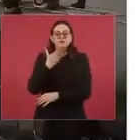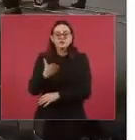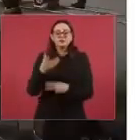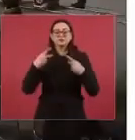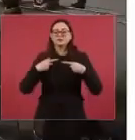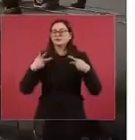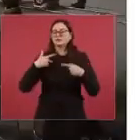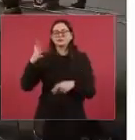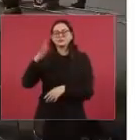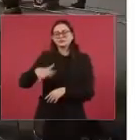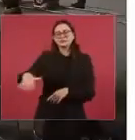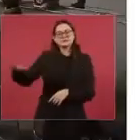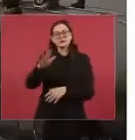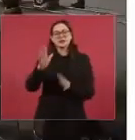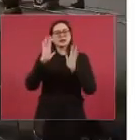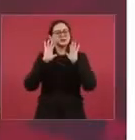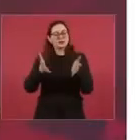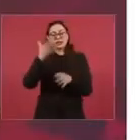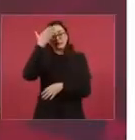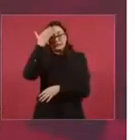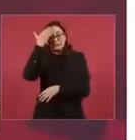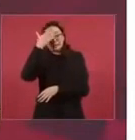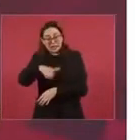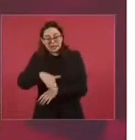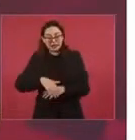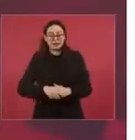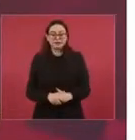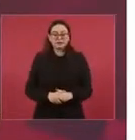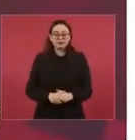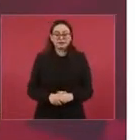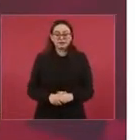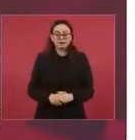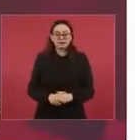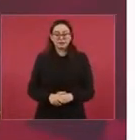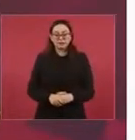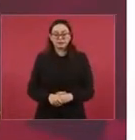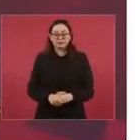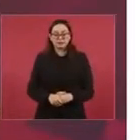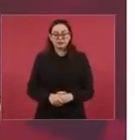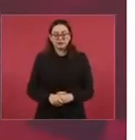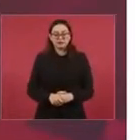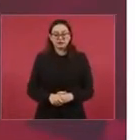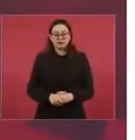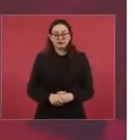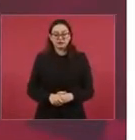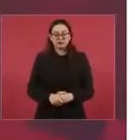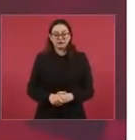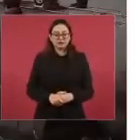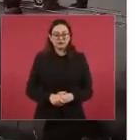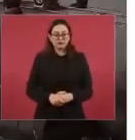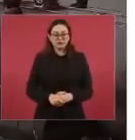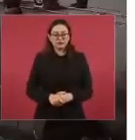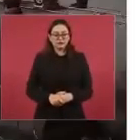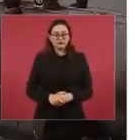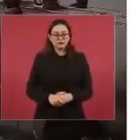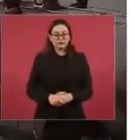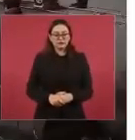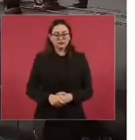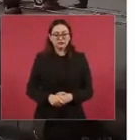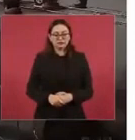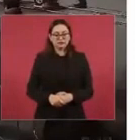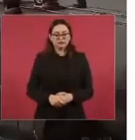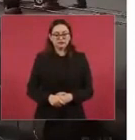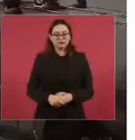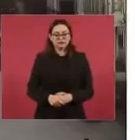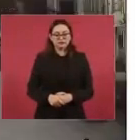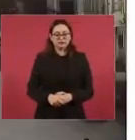es que nos ayudan ahora que est eh la